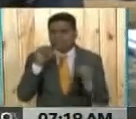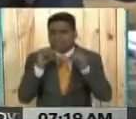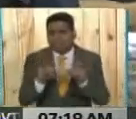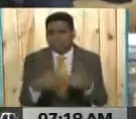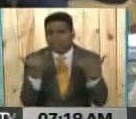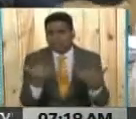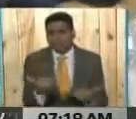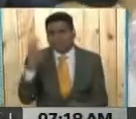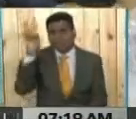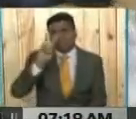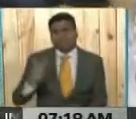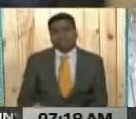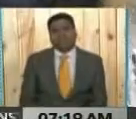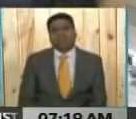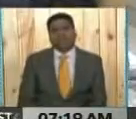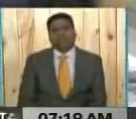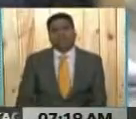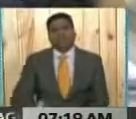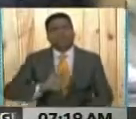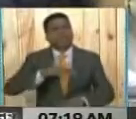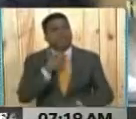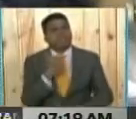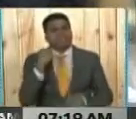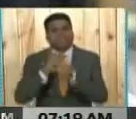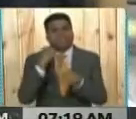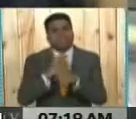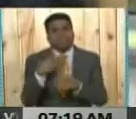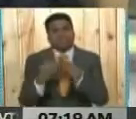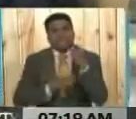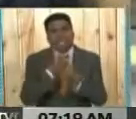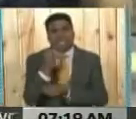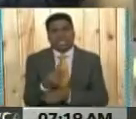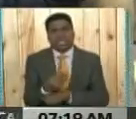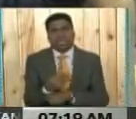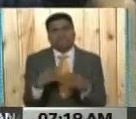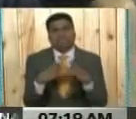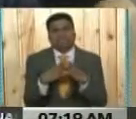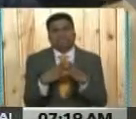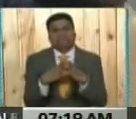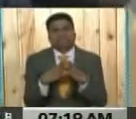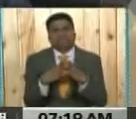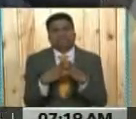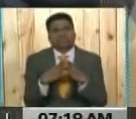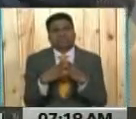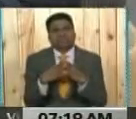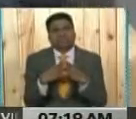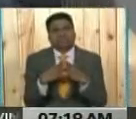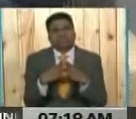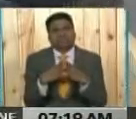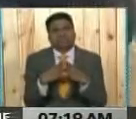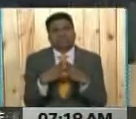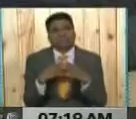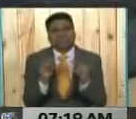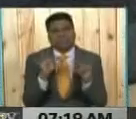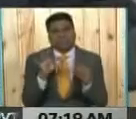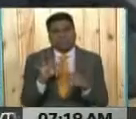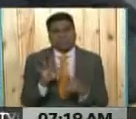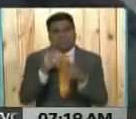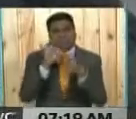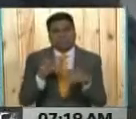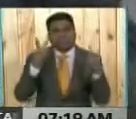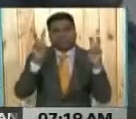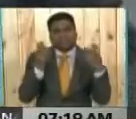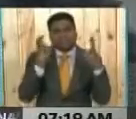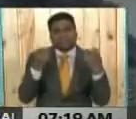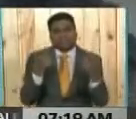Venezuela por ese trabajo que ellos han realizado en el y sobre todo en una reivindicación tan específica como el tema de las